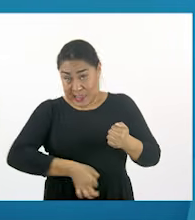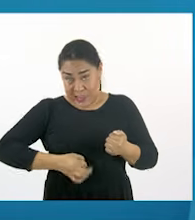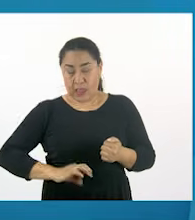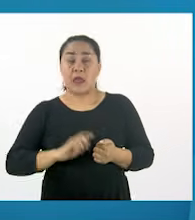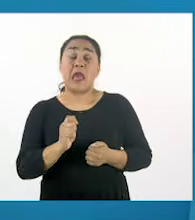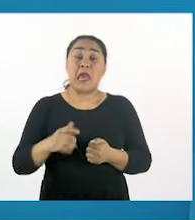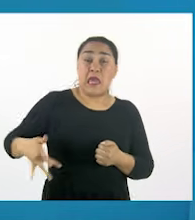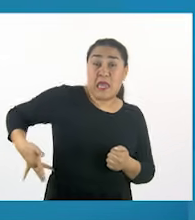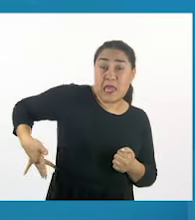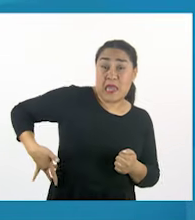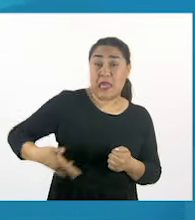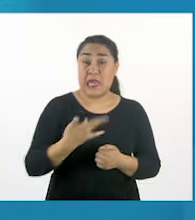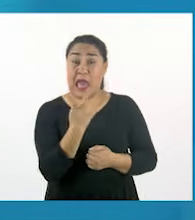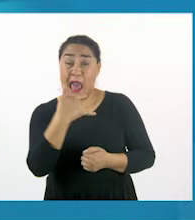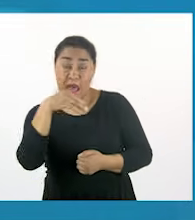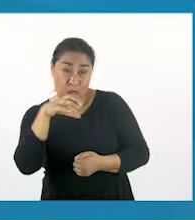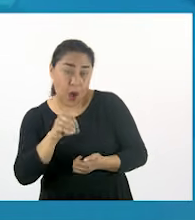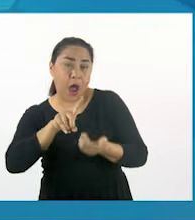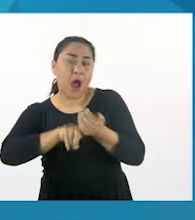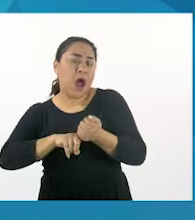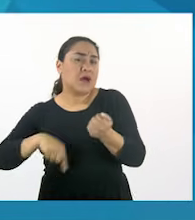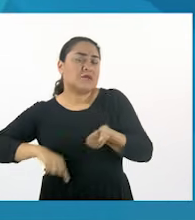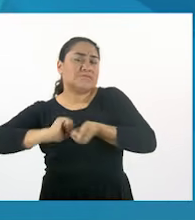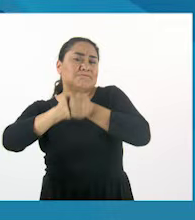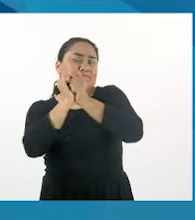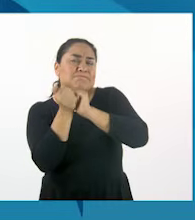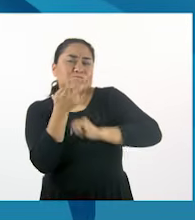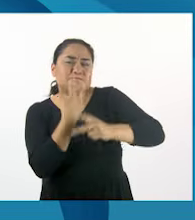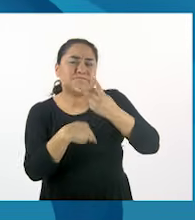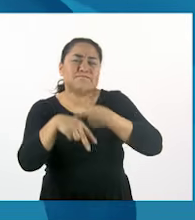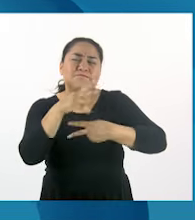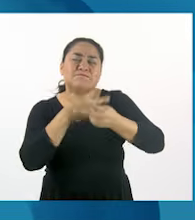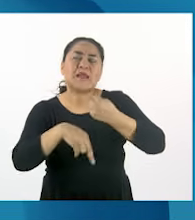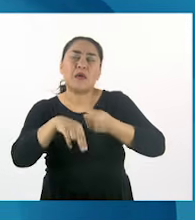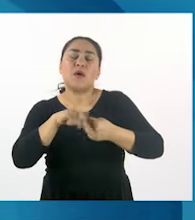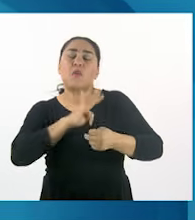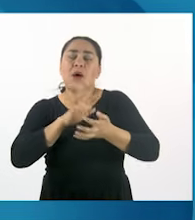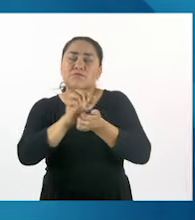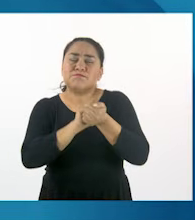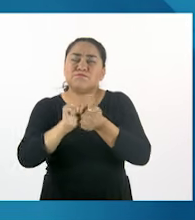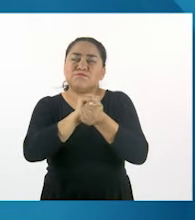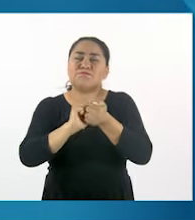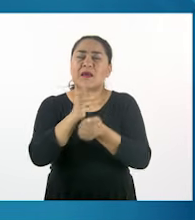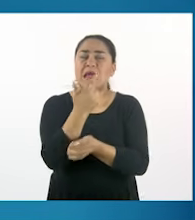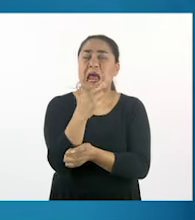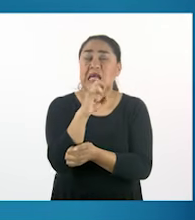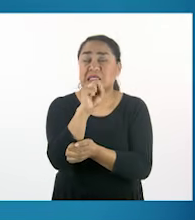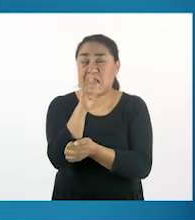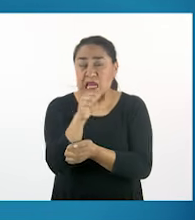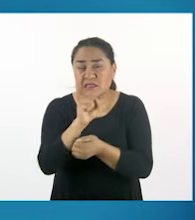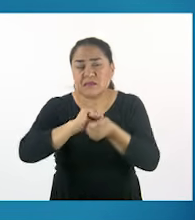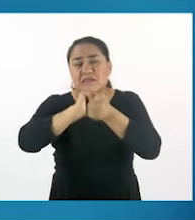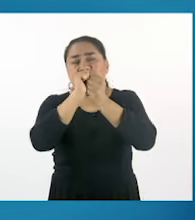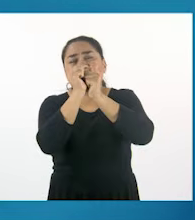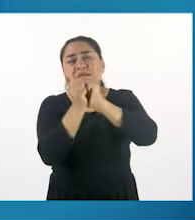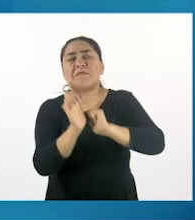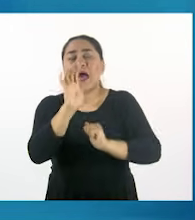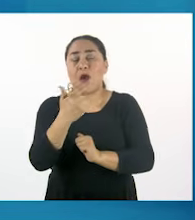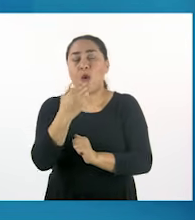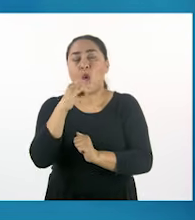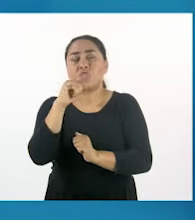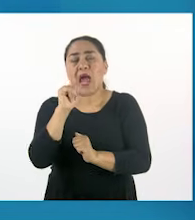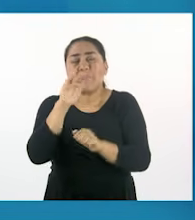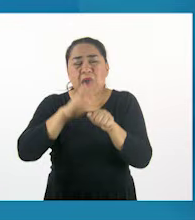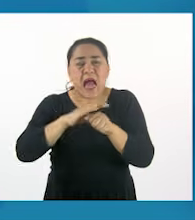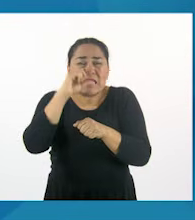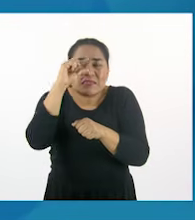es un órgano que produce una substancia que disuelve la grasa en gotitas muy pequeñas y